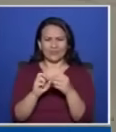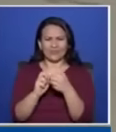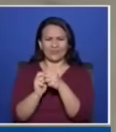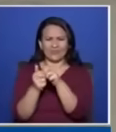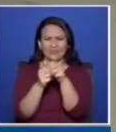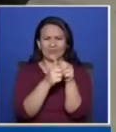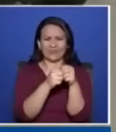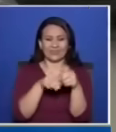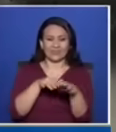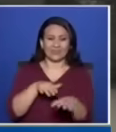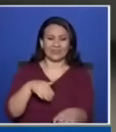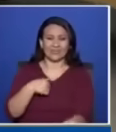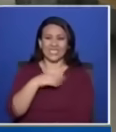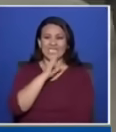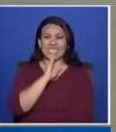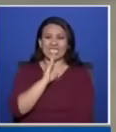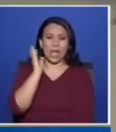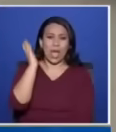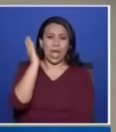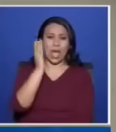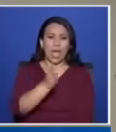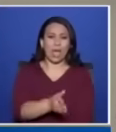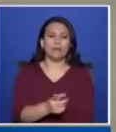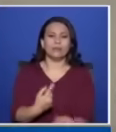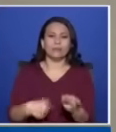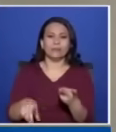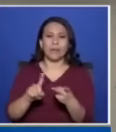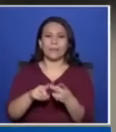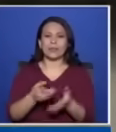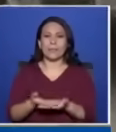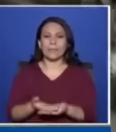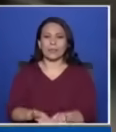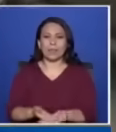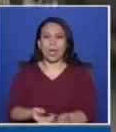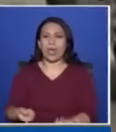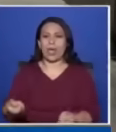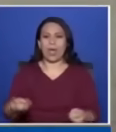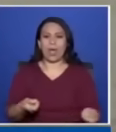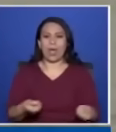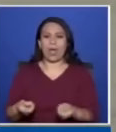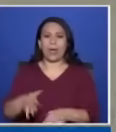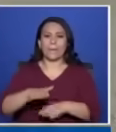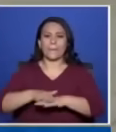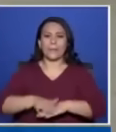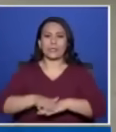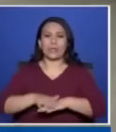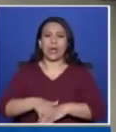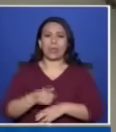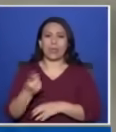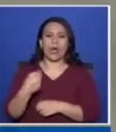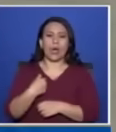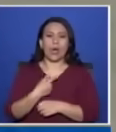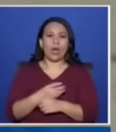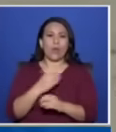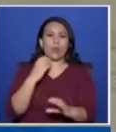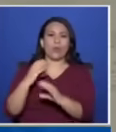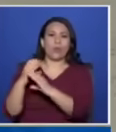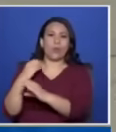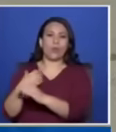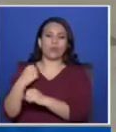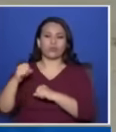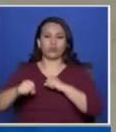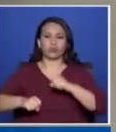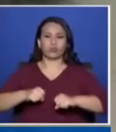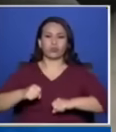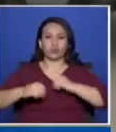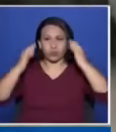punto habitualmente? La circulación de los vehículos pesados de transporte urbano y también las